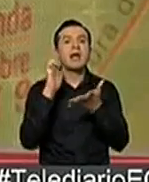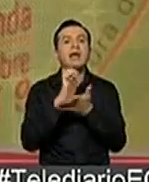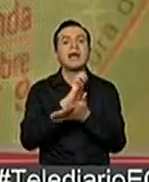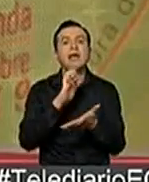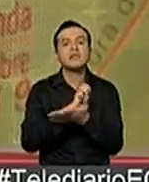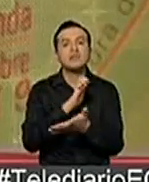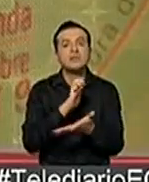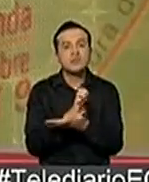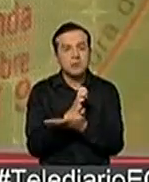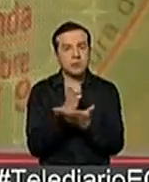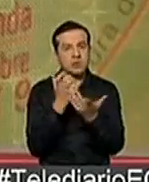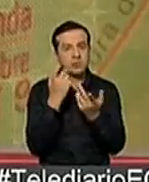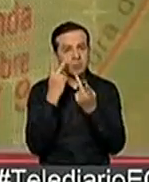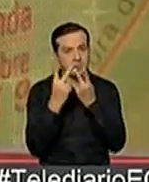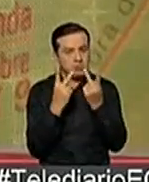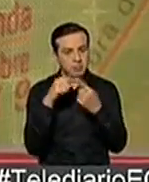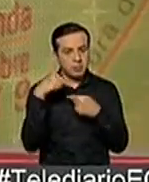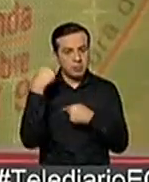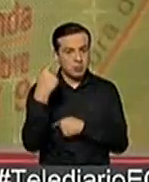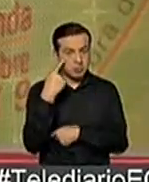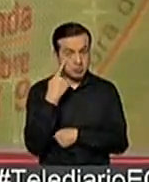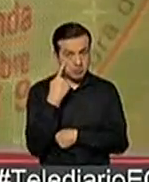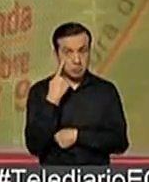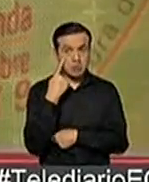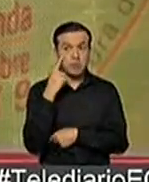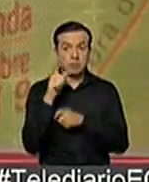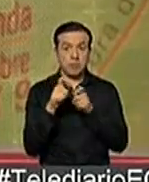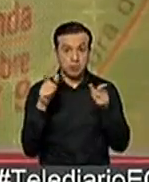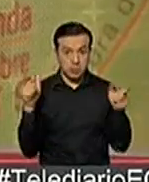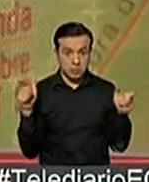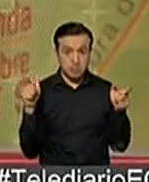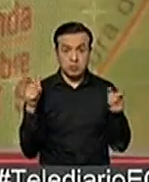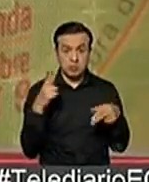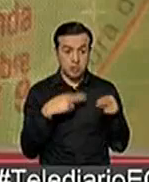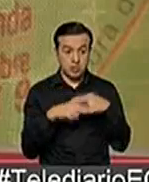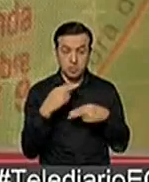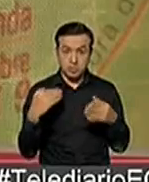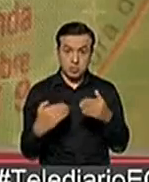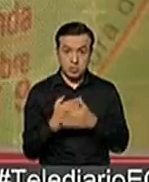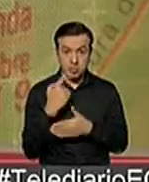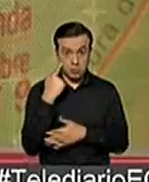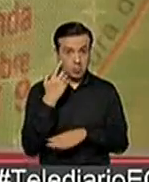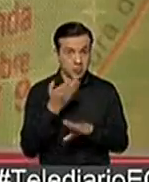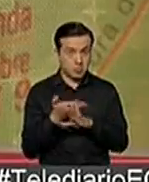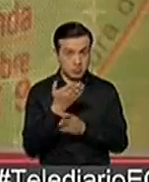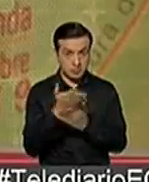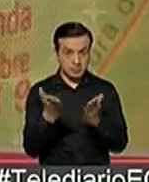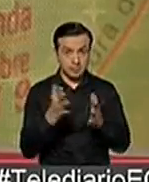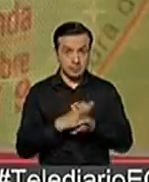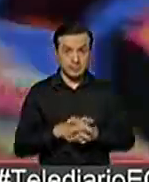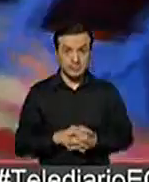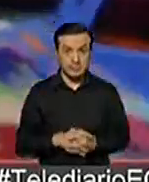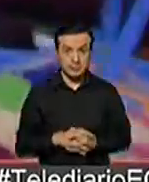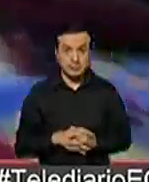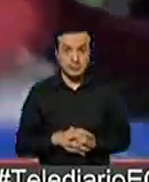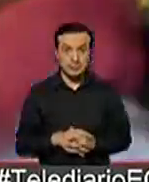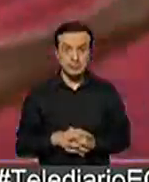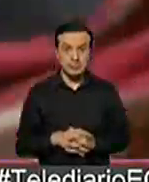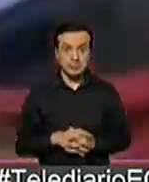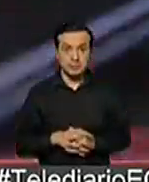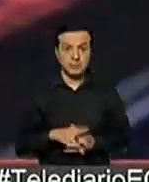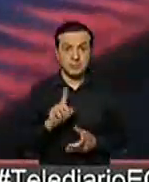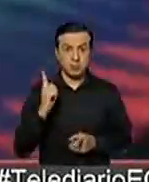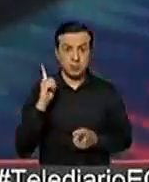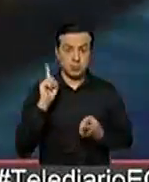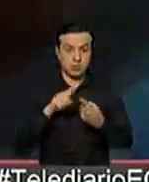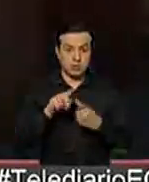ideal para visitar durante el próximo feriado, en donde artesanos y pequeños emprendedores expondrán su producción. Del 1